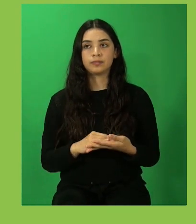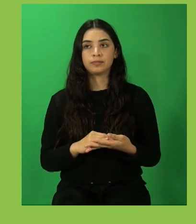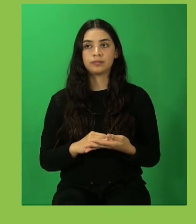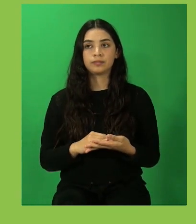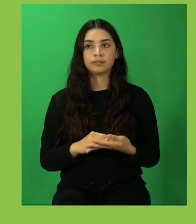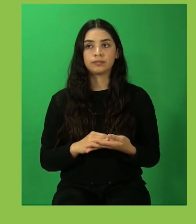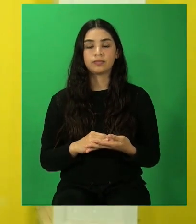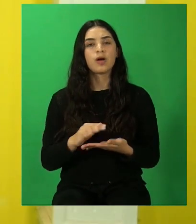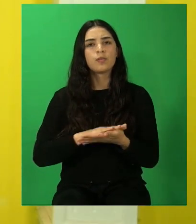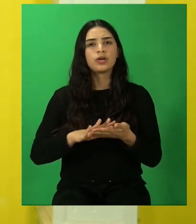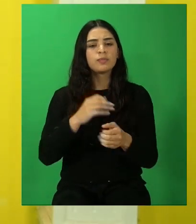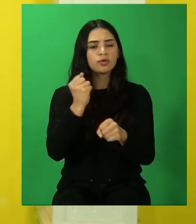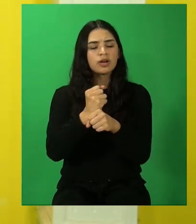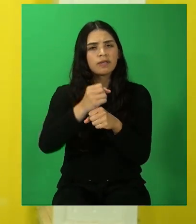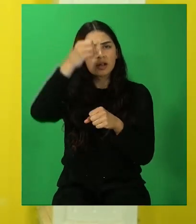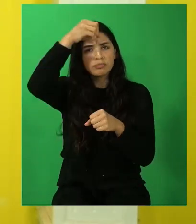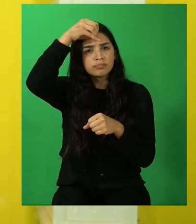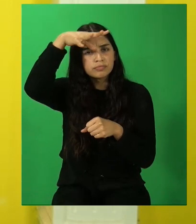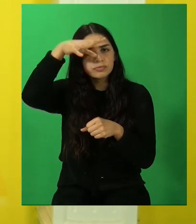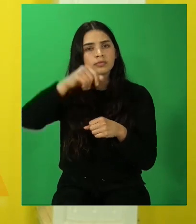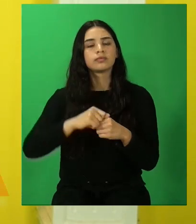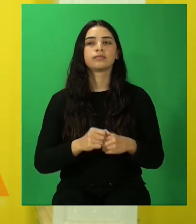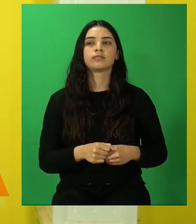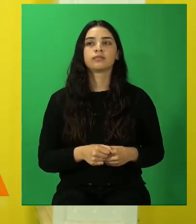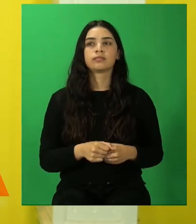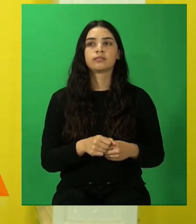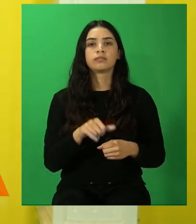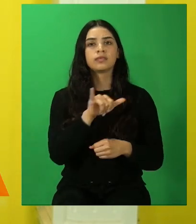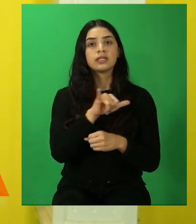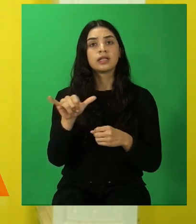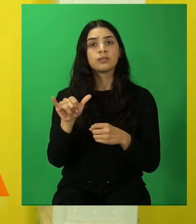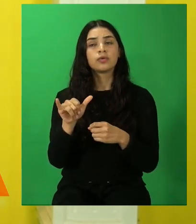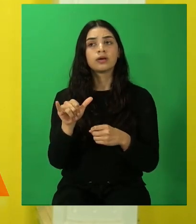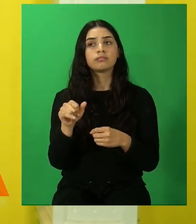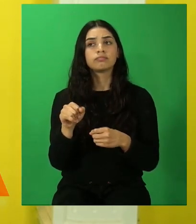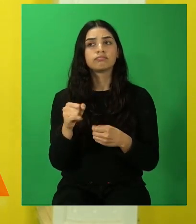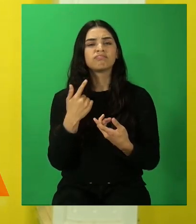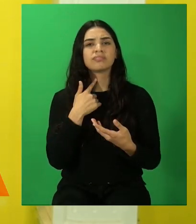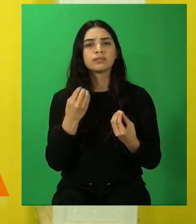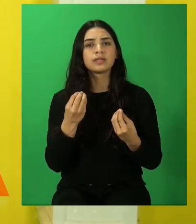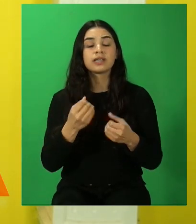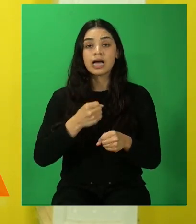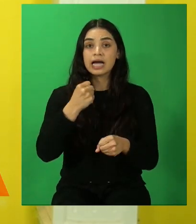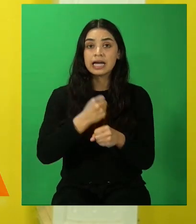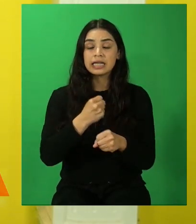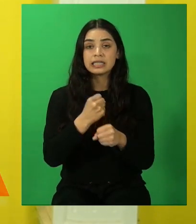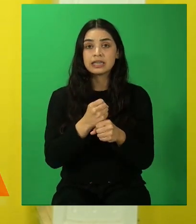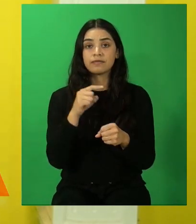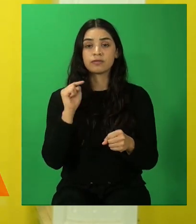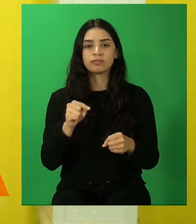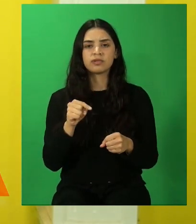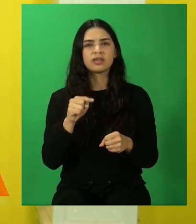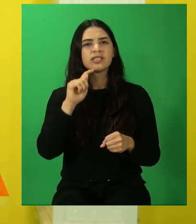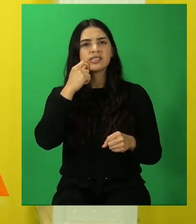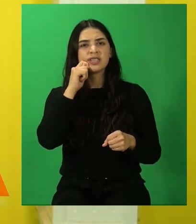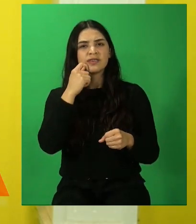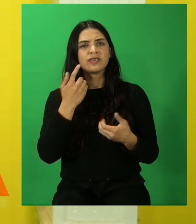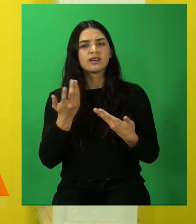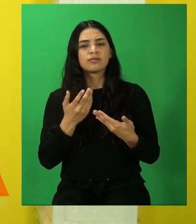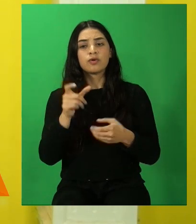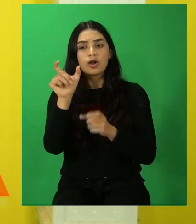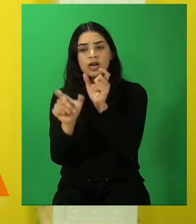obtener algún mineral, ¿ya? Después viene el trabajo. ¿Qué es lo que es el trabajo? Es la actividad